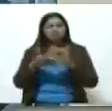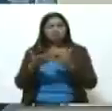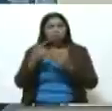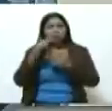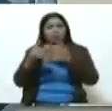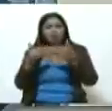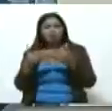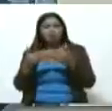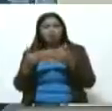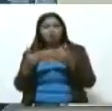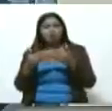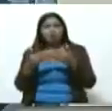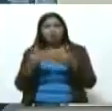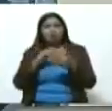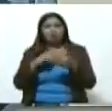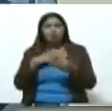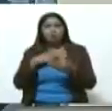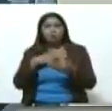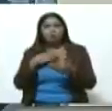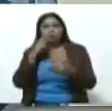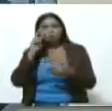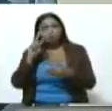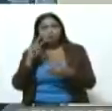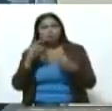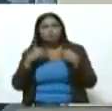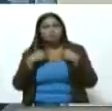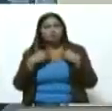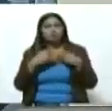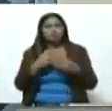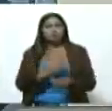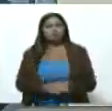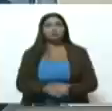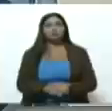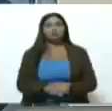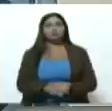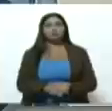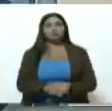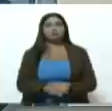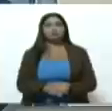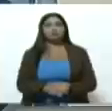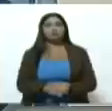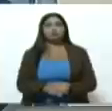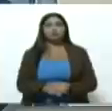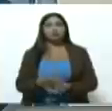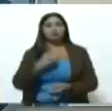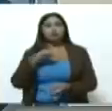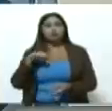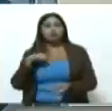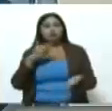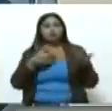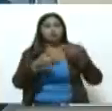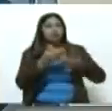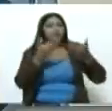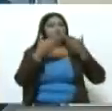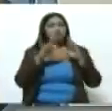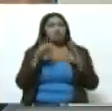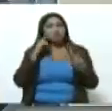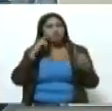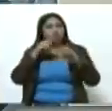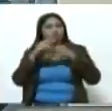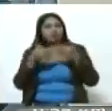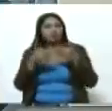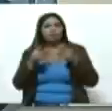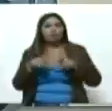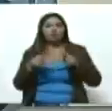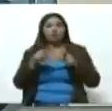incluso no pueda existir tal vez los servicios públicos adecuados que pueda existir en una